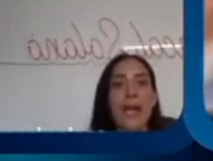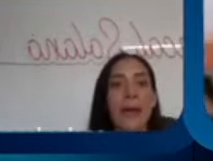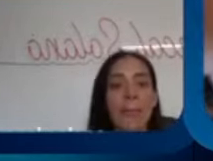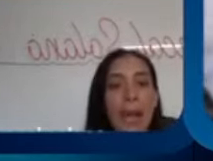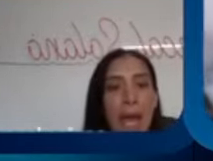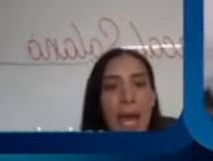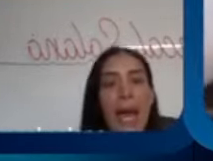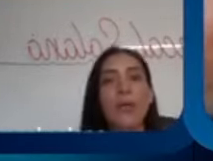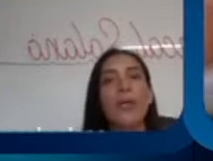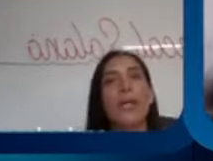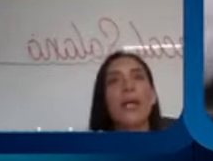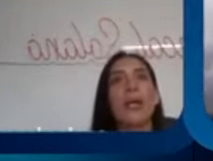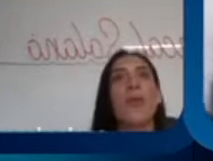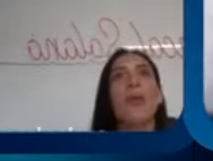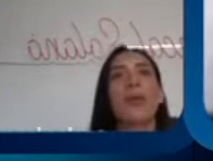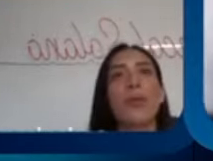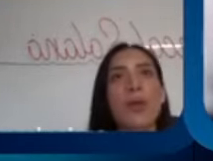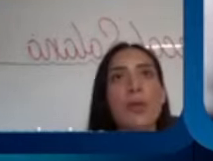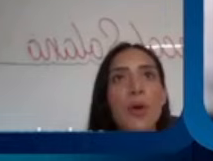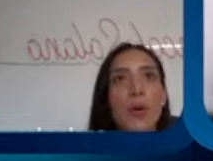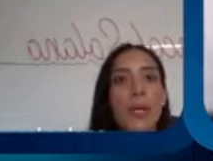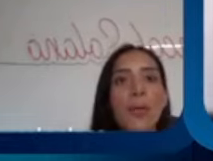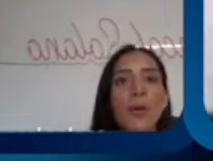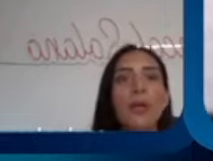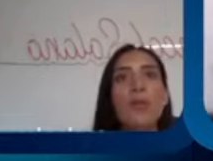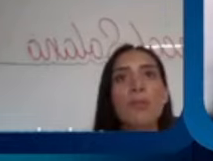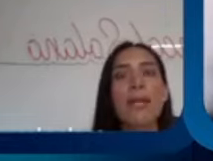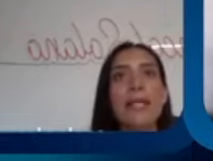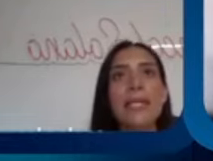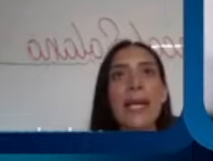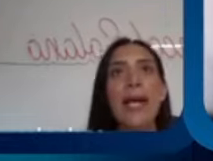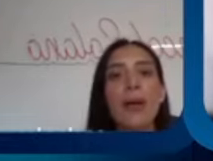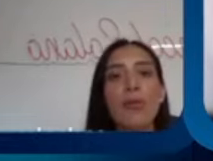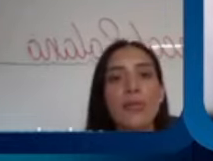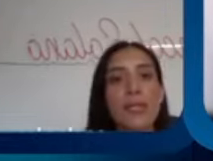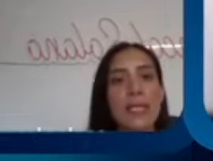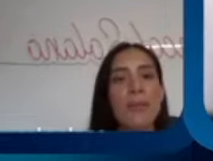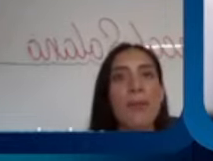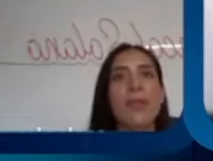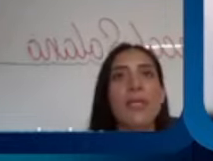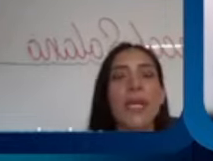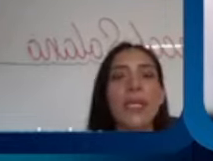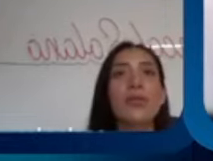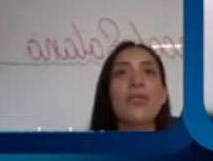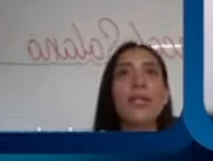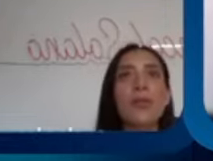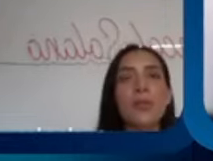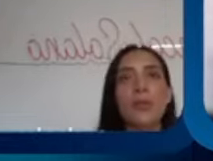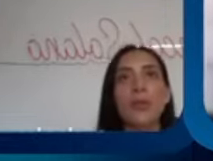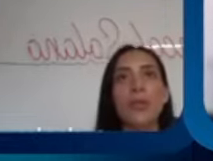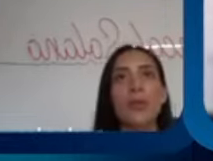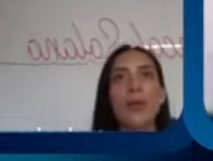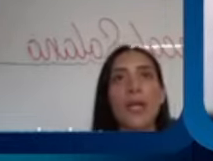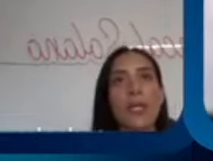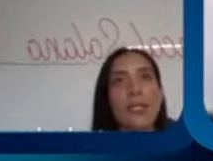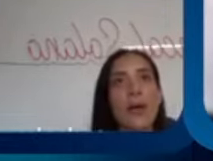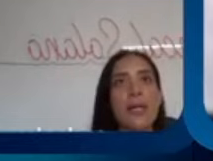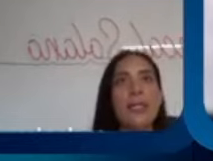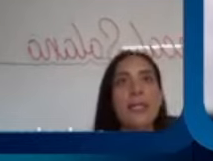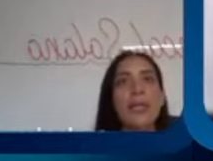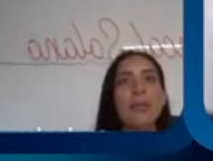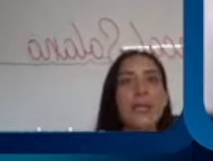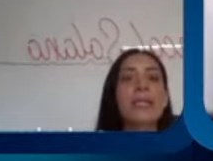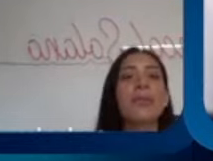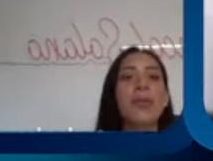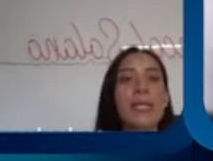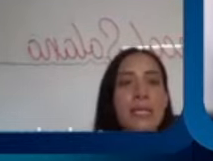se volvería a morir, porque pues lo mínimo que uno espera es que le hagan justicia, pero si ya ni tus hijos, pues bueno, y